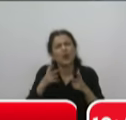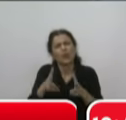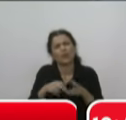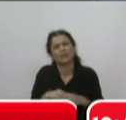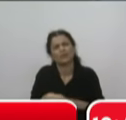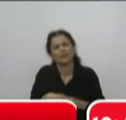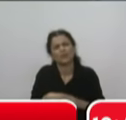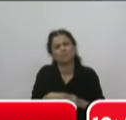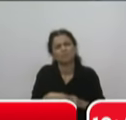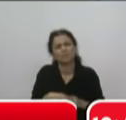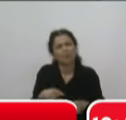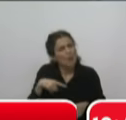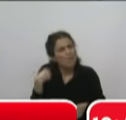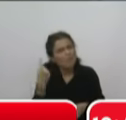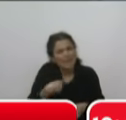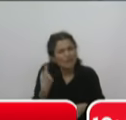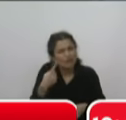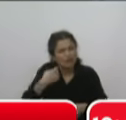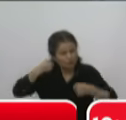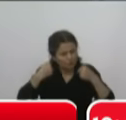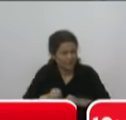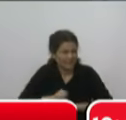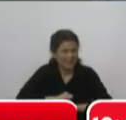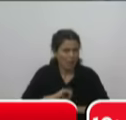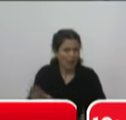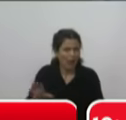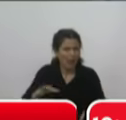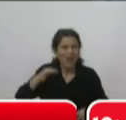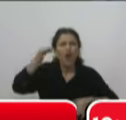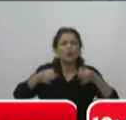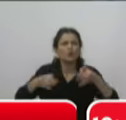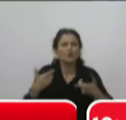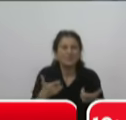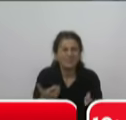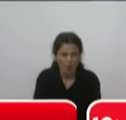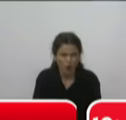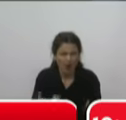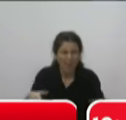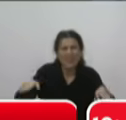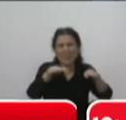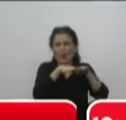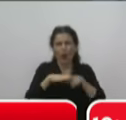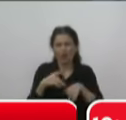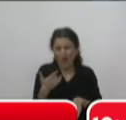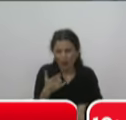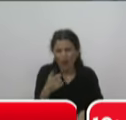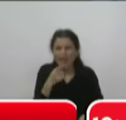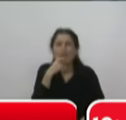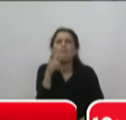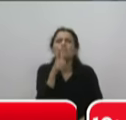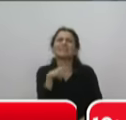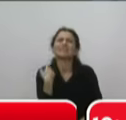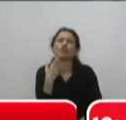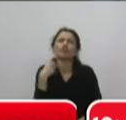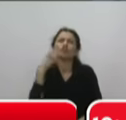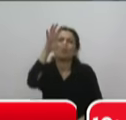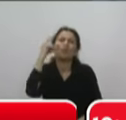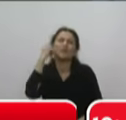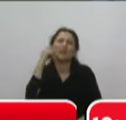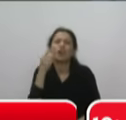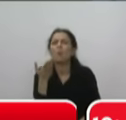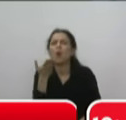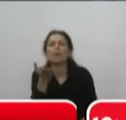alquileres que introdujo también cambios en el sistema de la salud privada y de las obras sociales en las últimas horas H